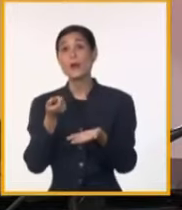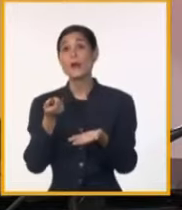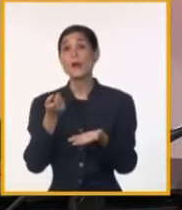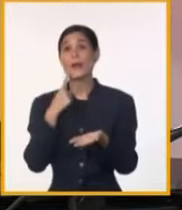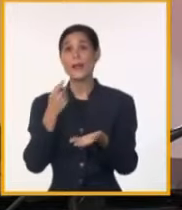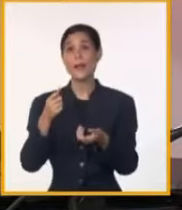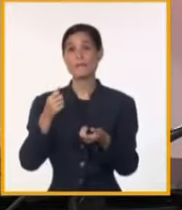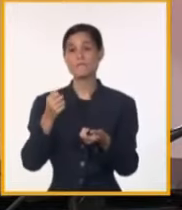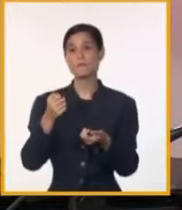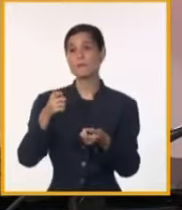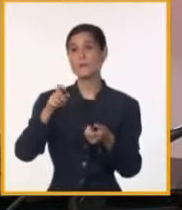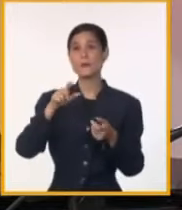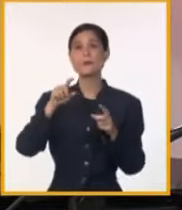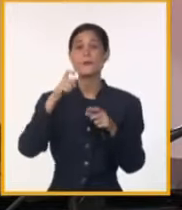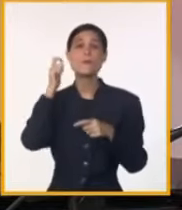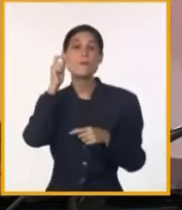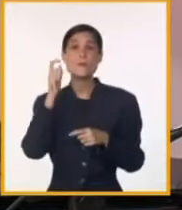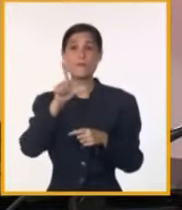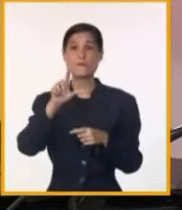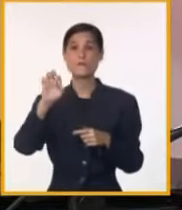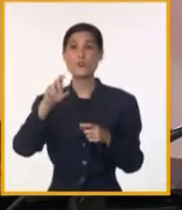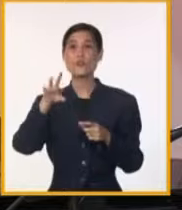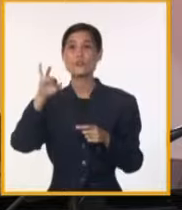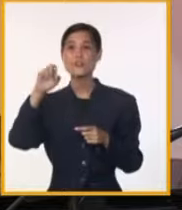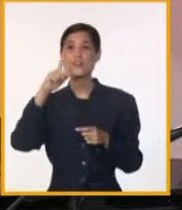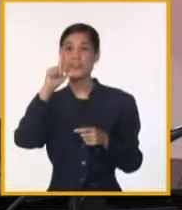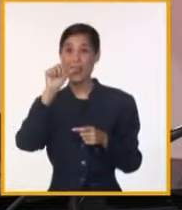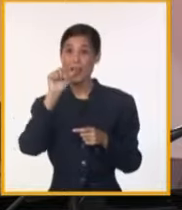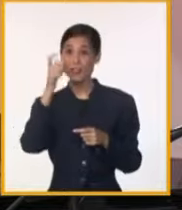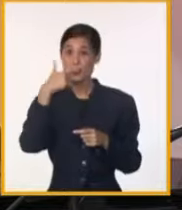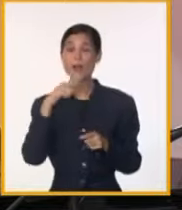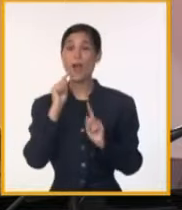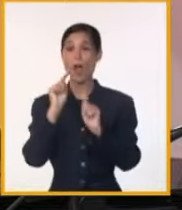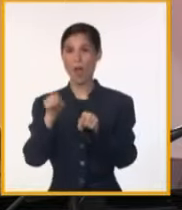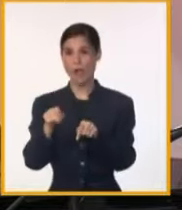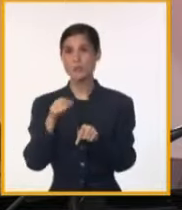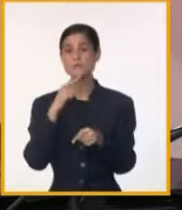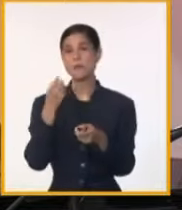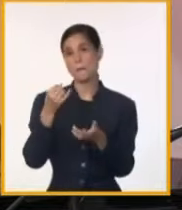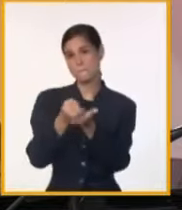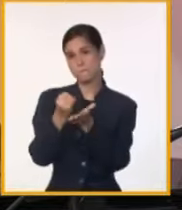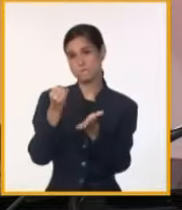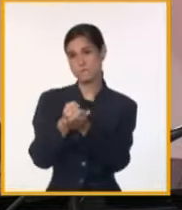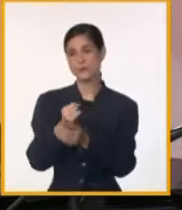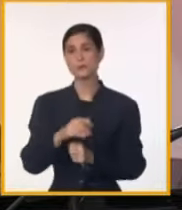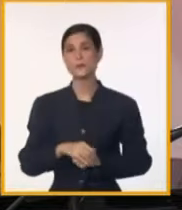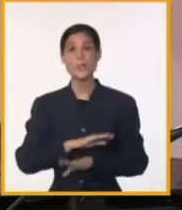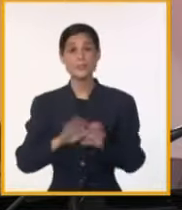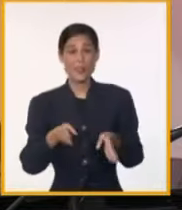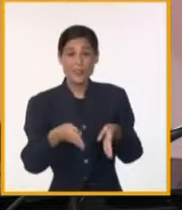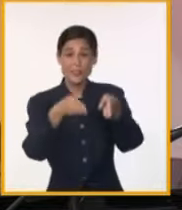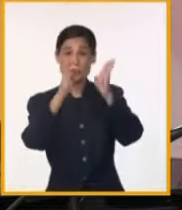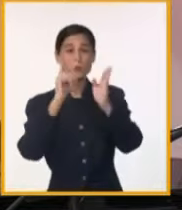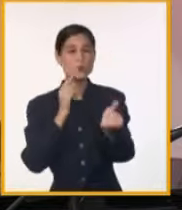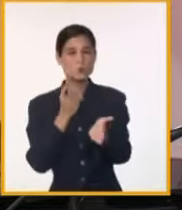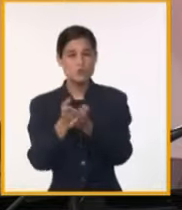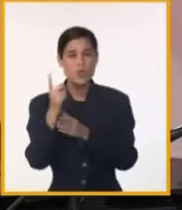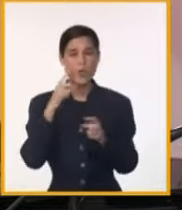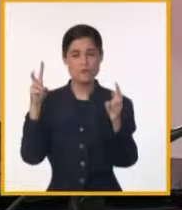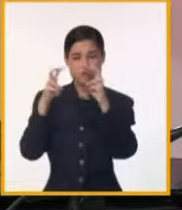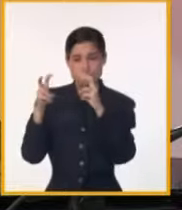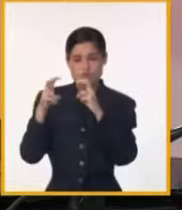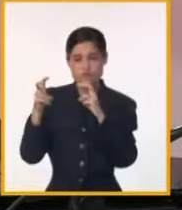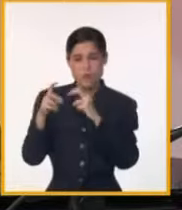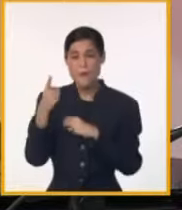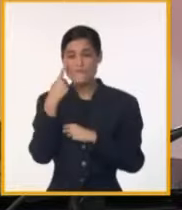la Florida en la tarde noche del miércoles el instituto de meteorología mantendrá una estrecha vigilancia de este organismo